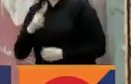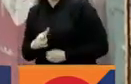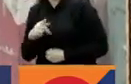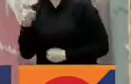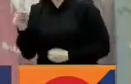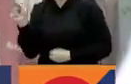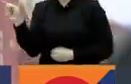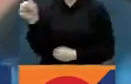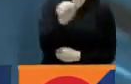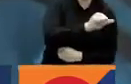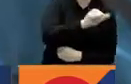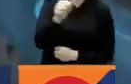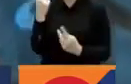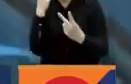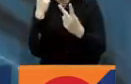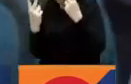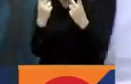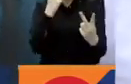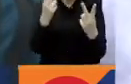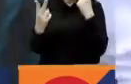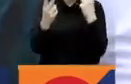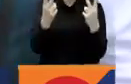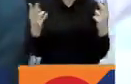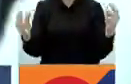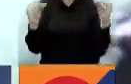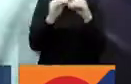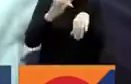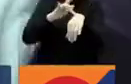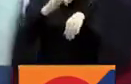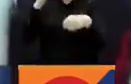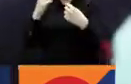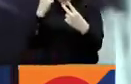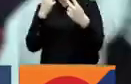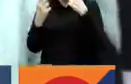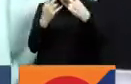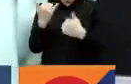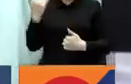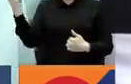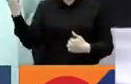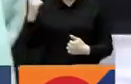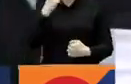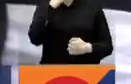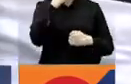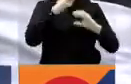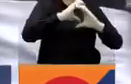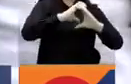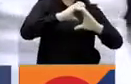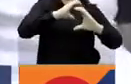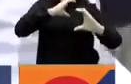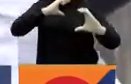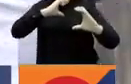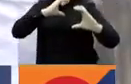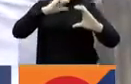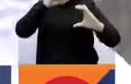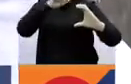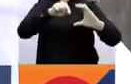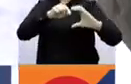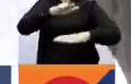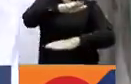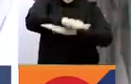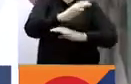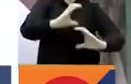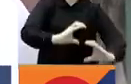Puente Internacional Francisco de Paula Santander, donde aún permanecen los contenedores y se espera que en horas de la tarde los puedan